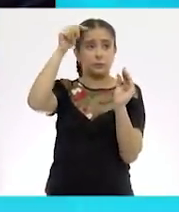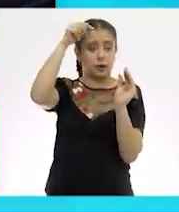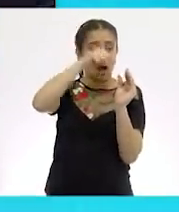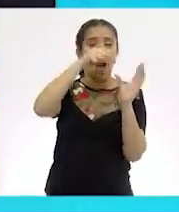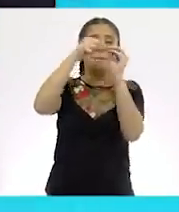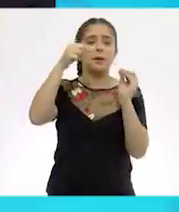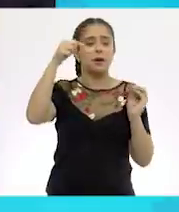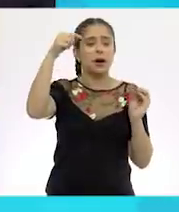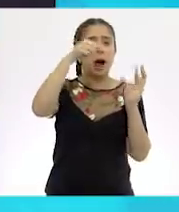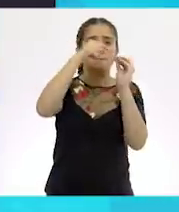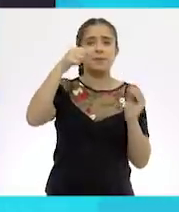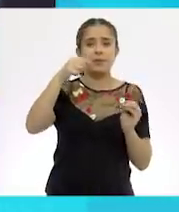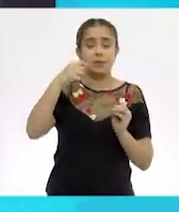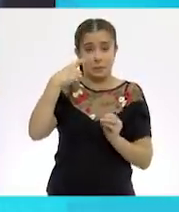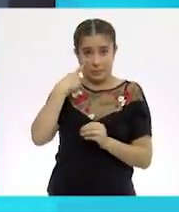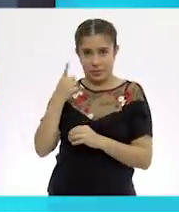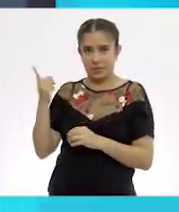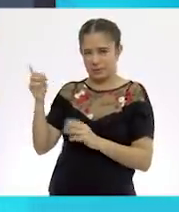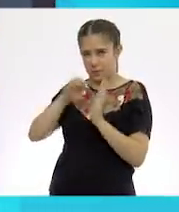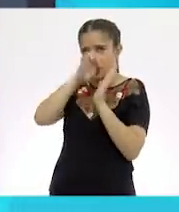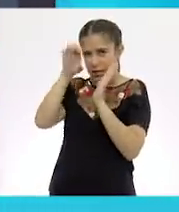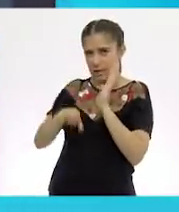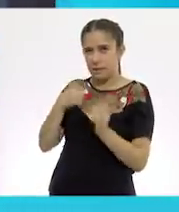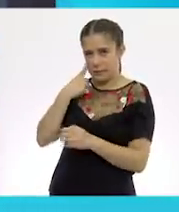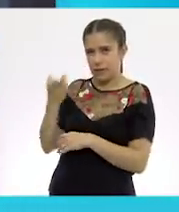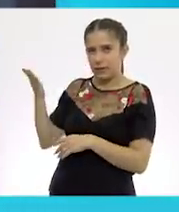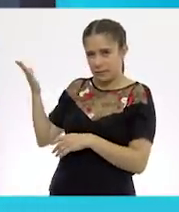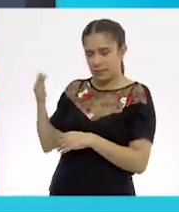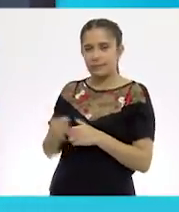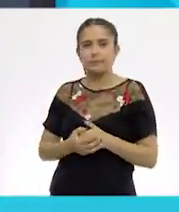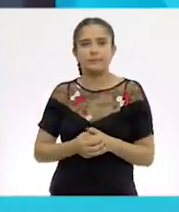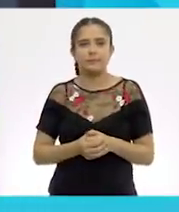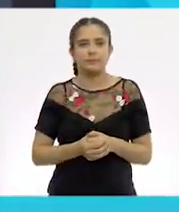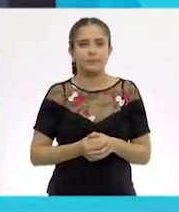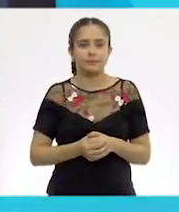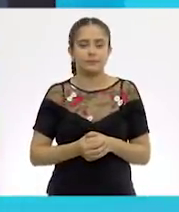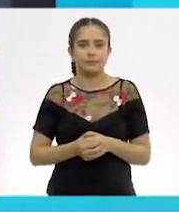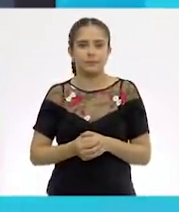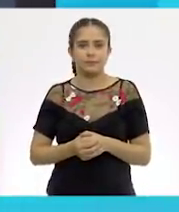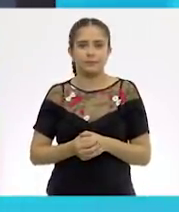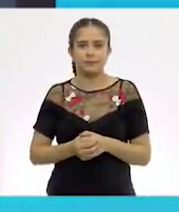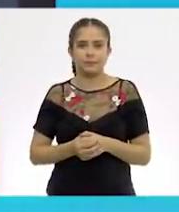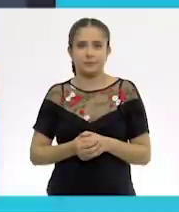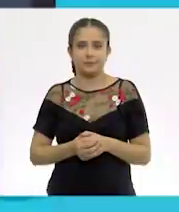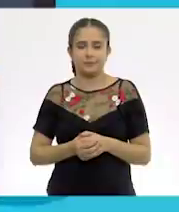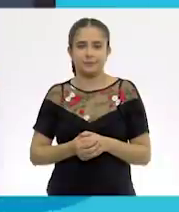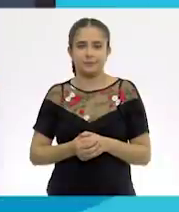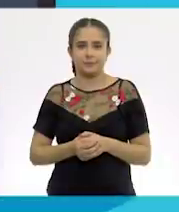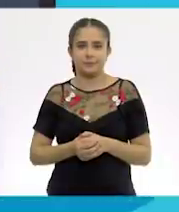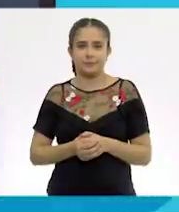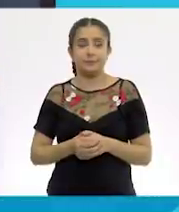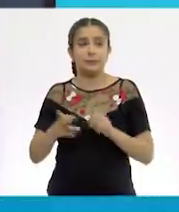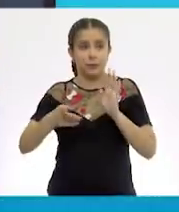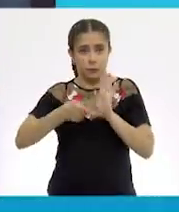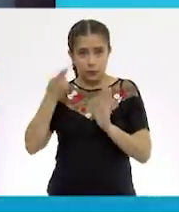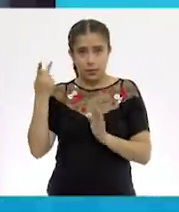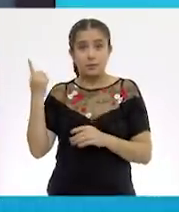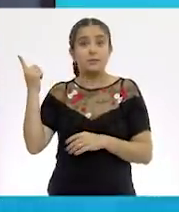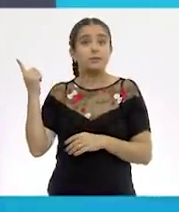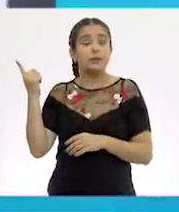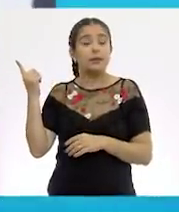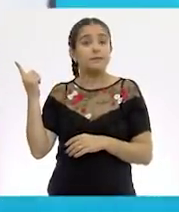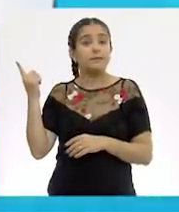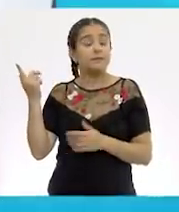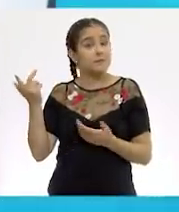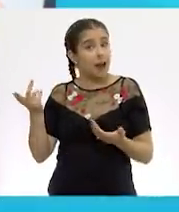Entonces vamos a hacer el ejemplo con esta tarjeta. Vamos a tocar una vez el gatillo y vamos a volver a tocarlo otra vez. Y se dan